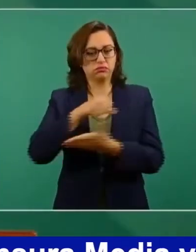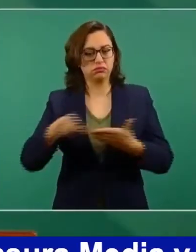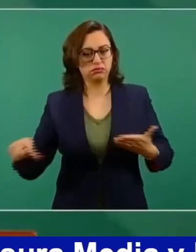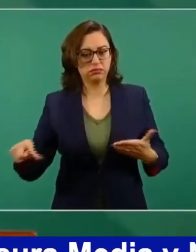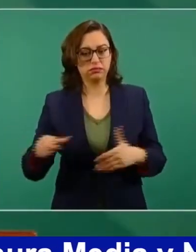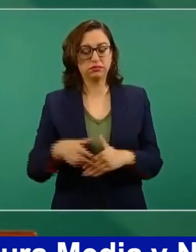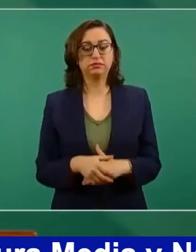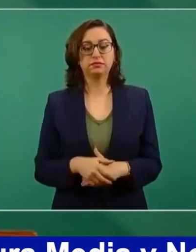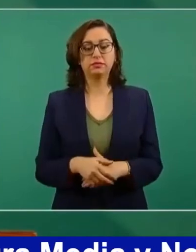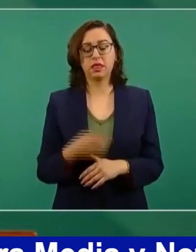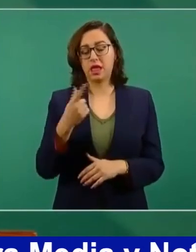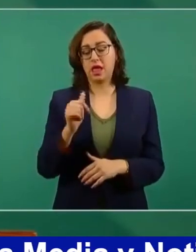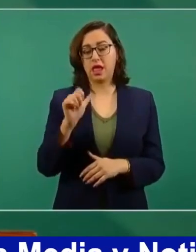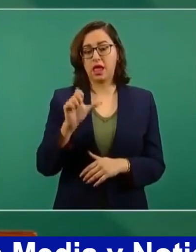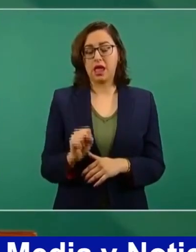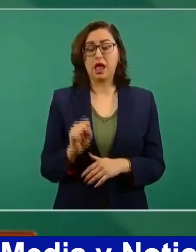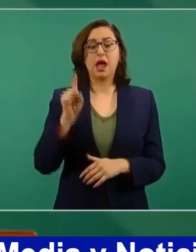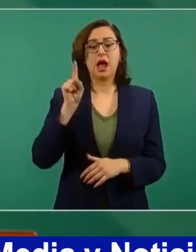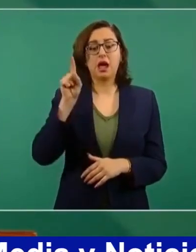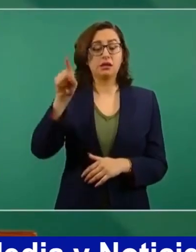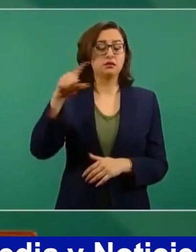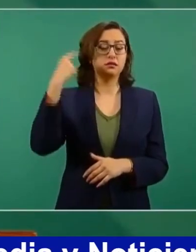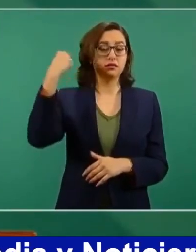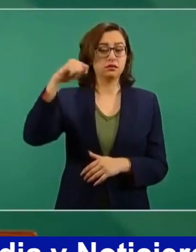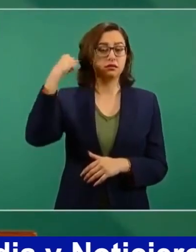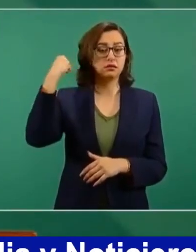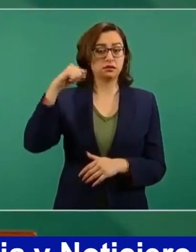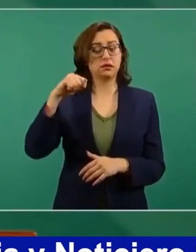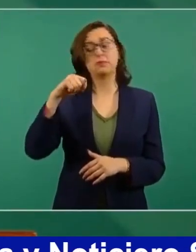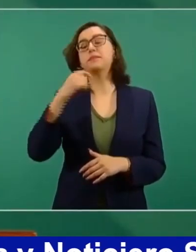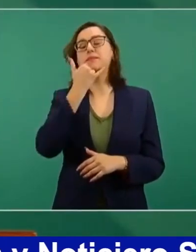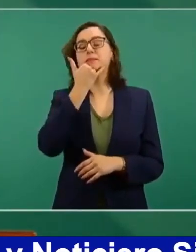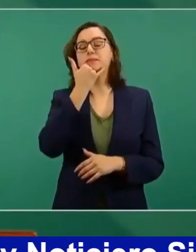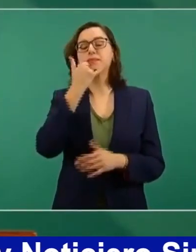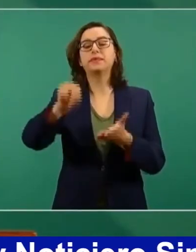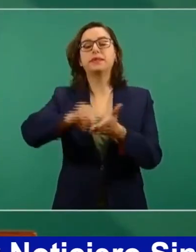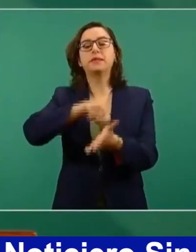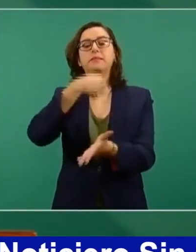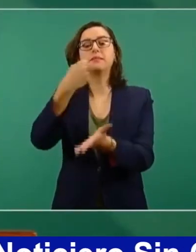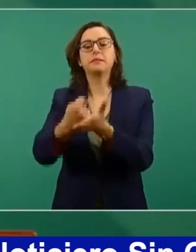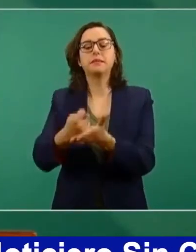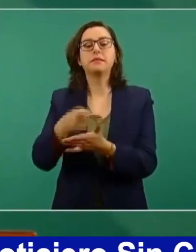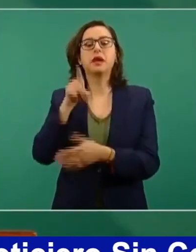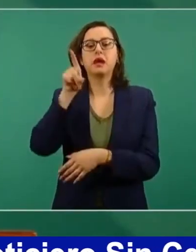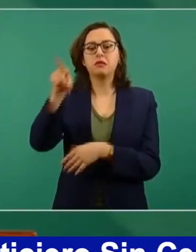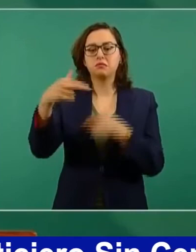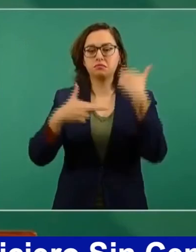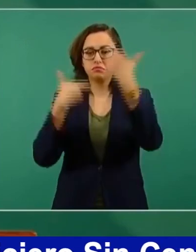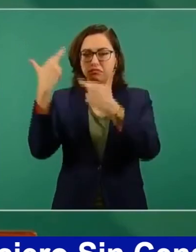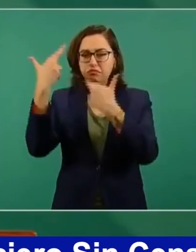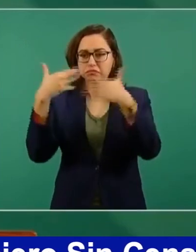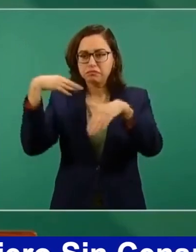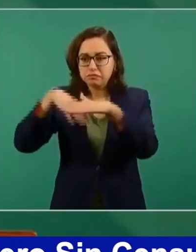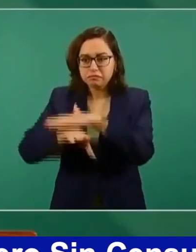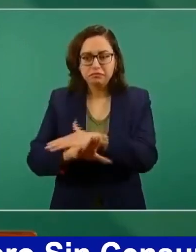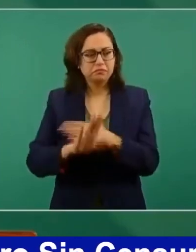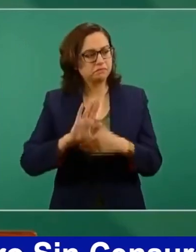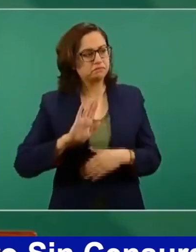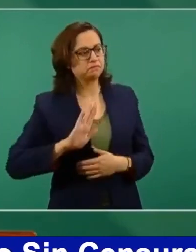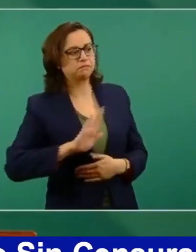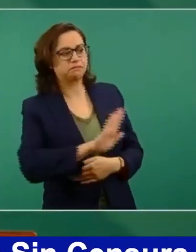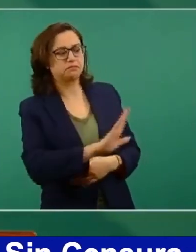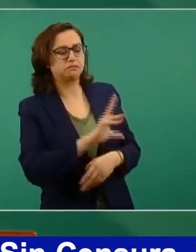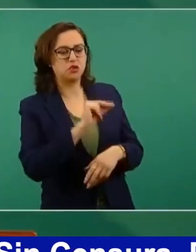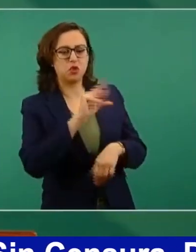de la marca Gas del Nordeste, en Reynosa, Tamaulipas, se negó a ser verificada. Acudiremos nuevamente con apoyo de la